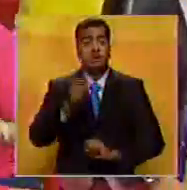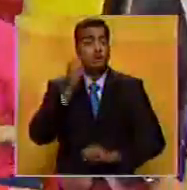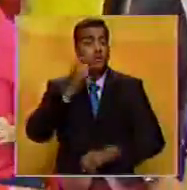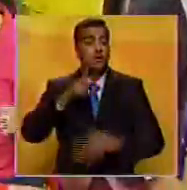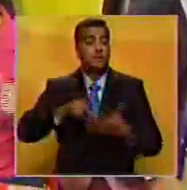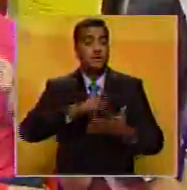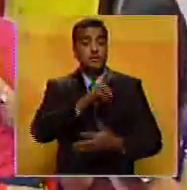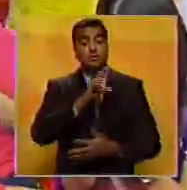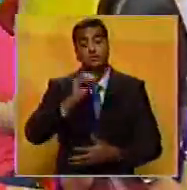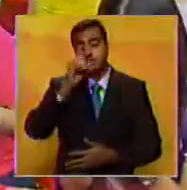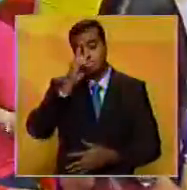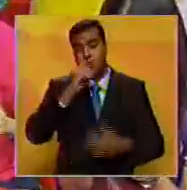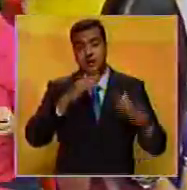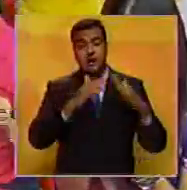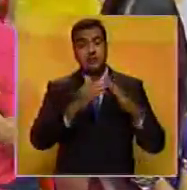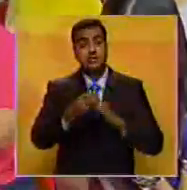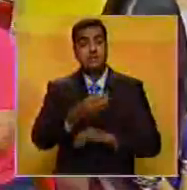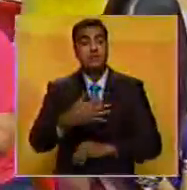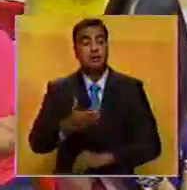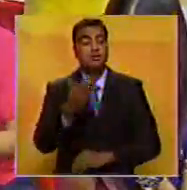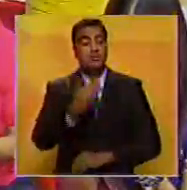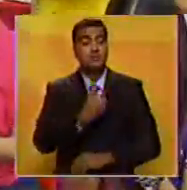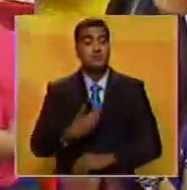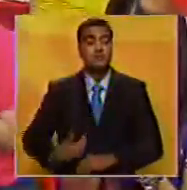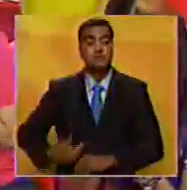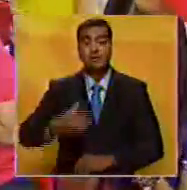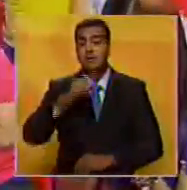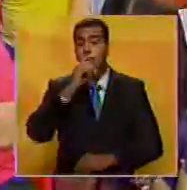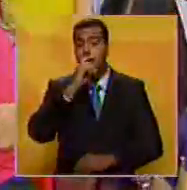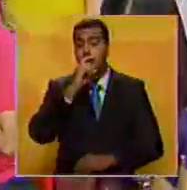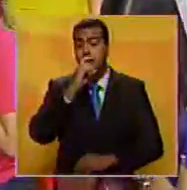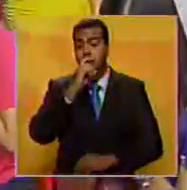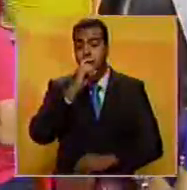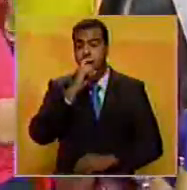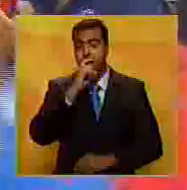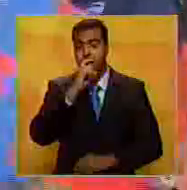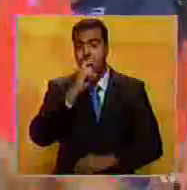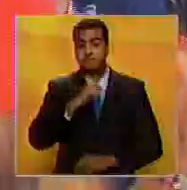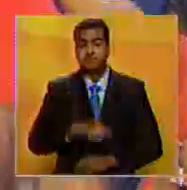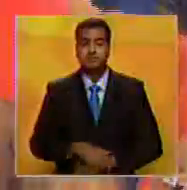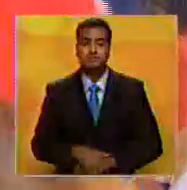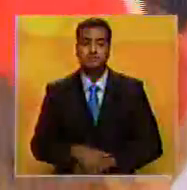Plaza Bicentenaria del Palacio de Miraflores. Allí el presidente Nicolás Maduro entregó